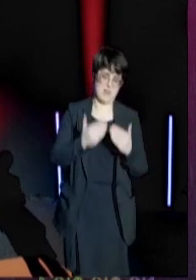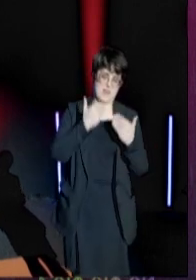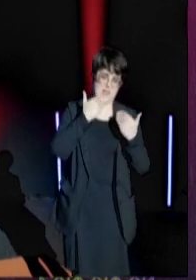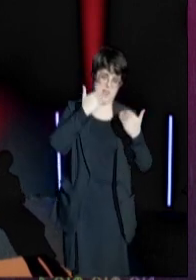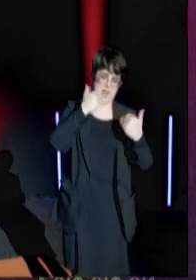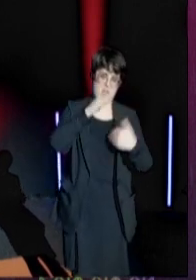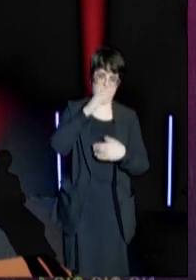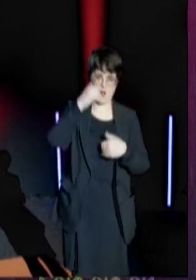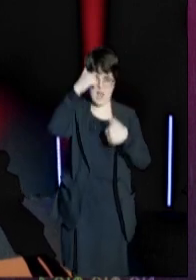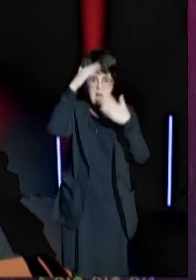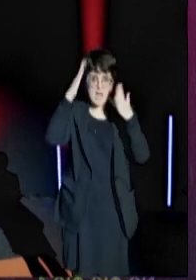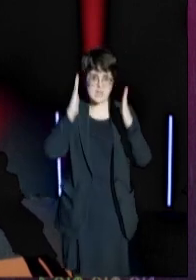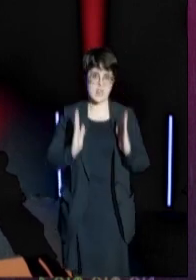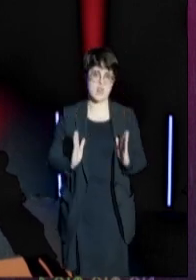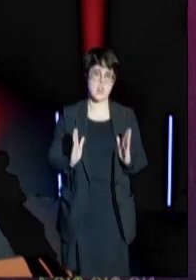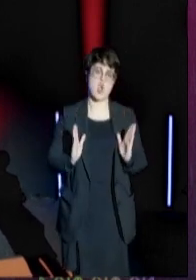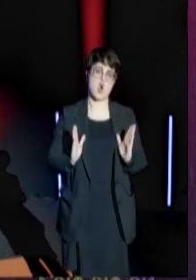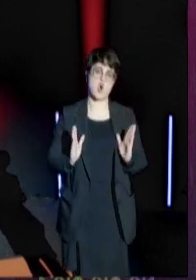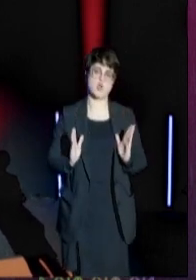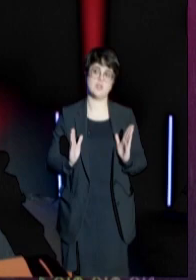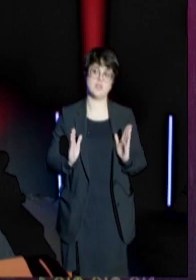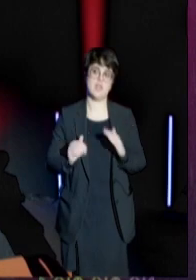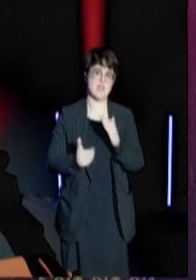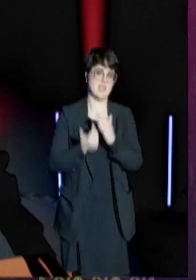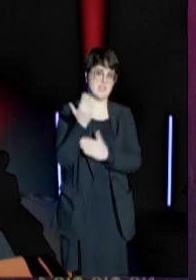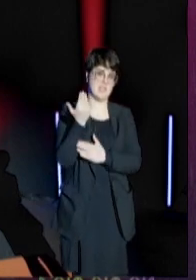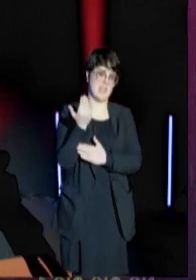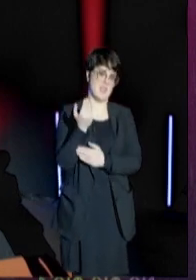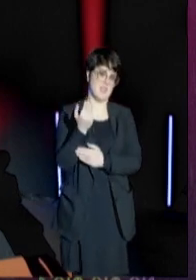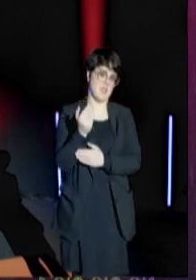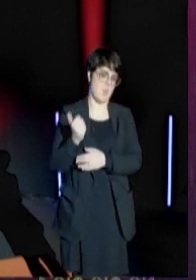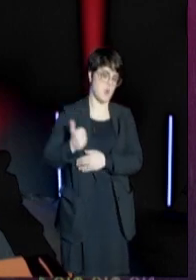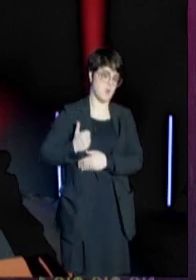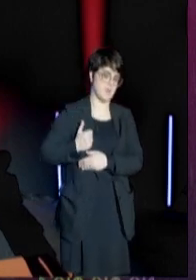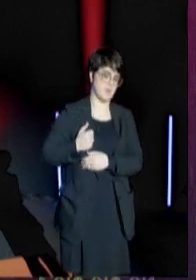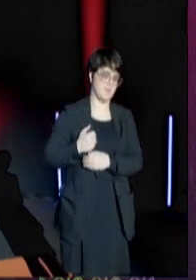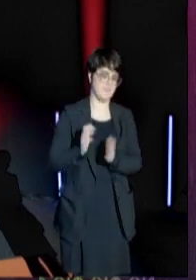gracias por la atención y que es que las jornadas sigan siendo muy